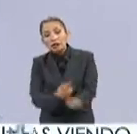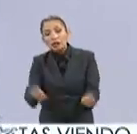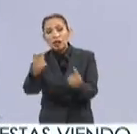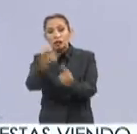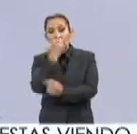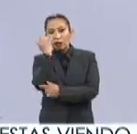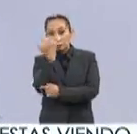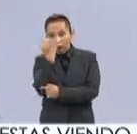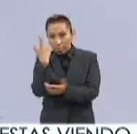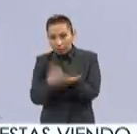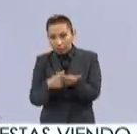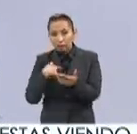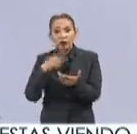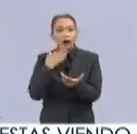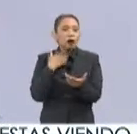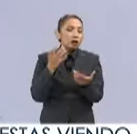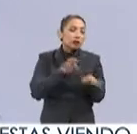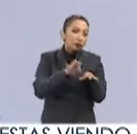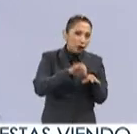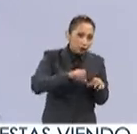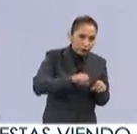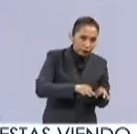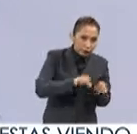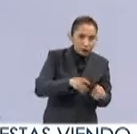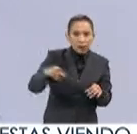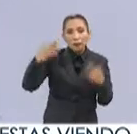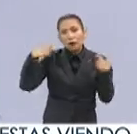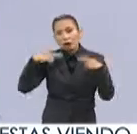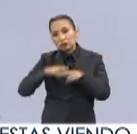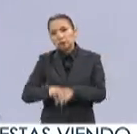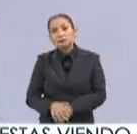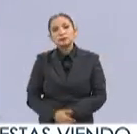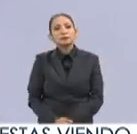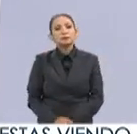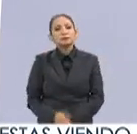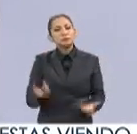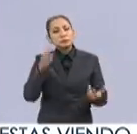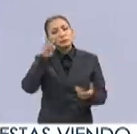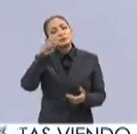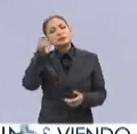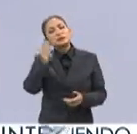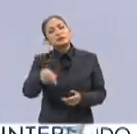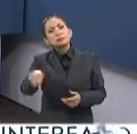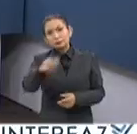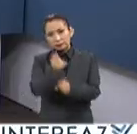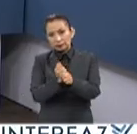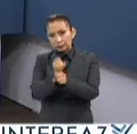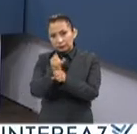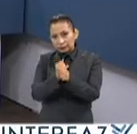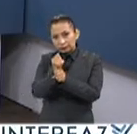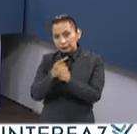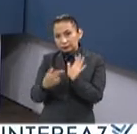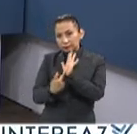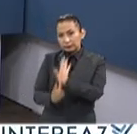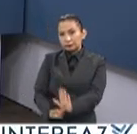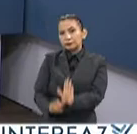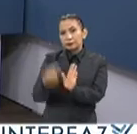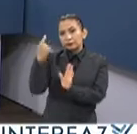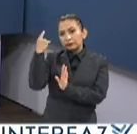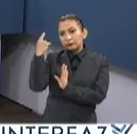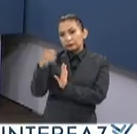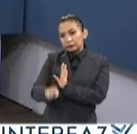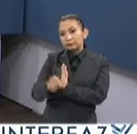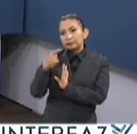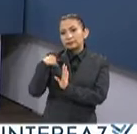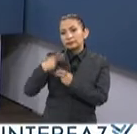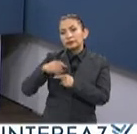en escuelas, funcionarios públicos, profesores. Perfecto. Pues vamos a ver si te parece este trabajo que has presentado para